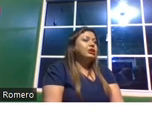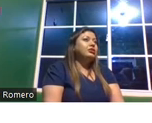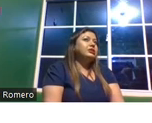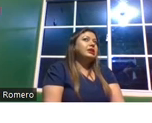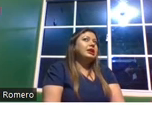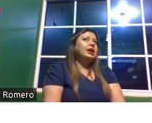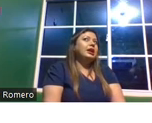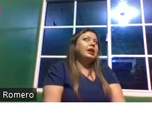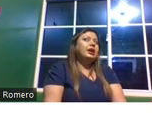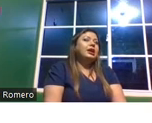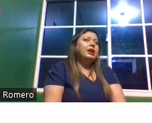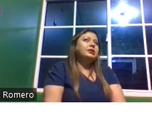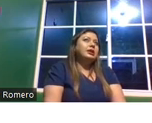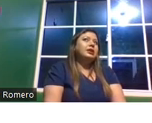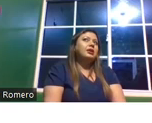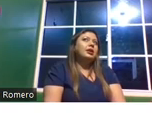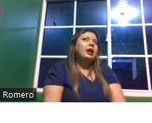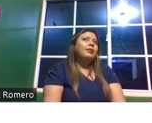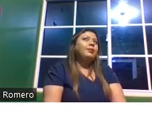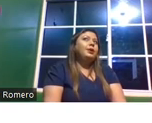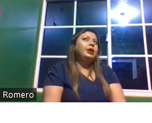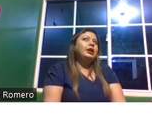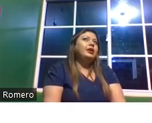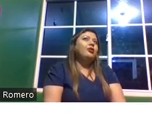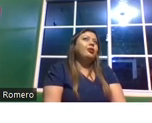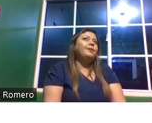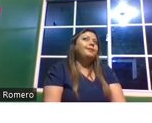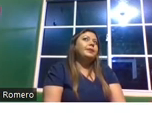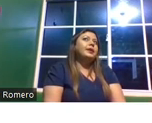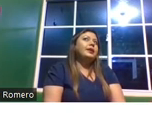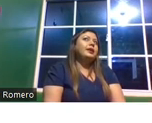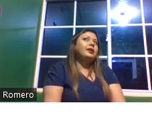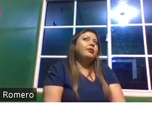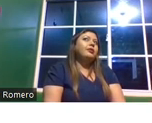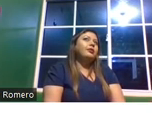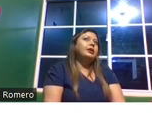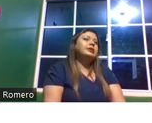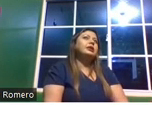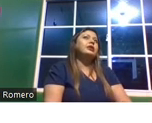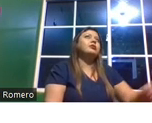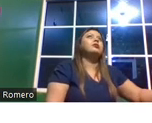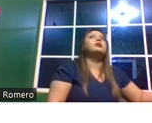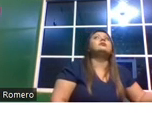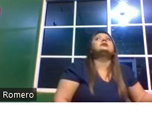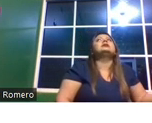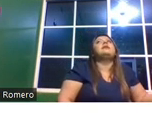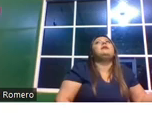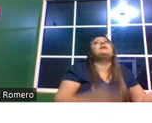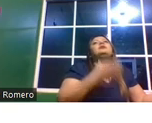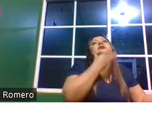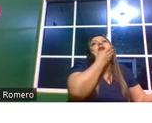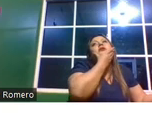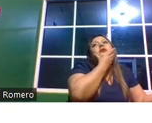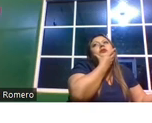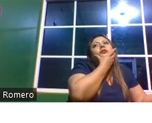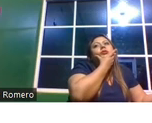financiero, estamos hablando indudablemente de un proceso en donde debe haber una medición del ingreso que en